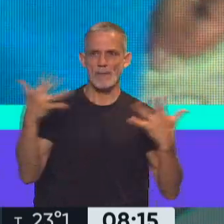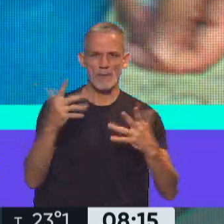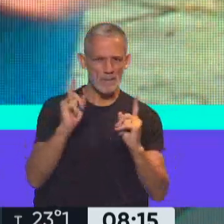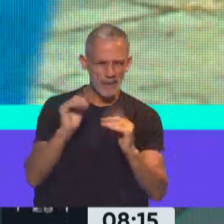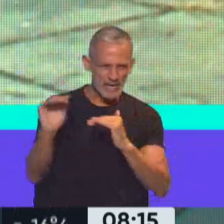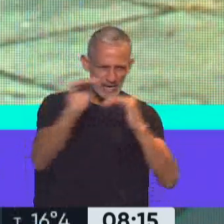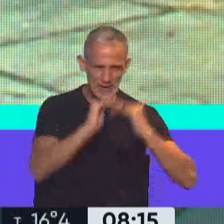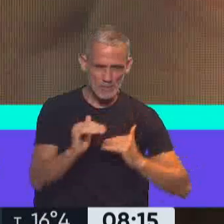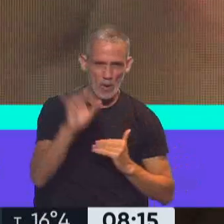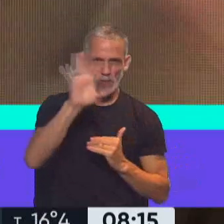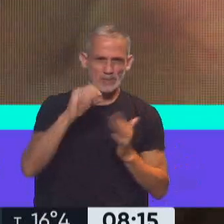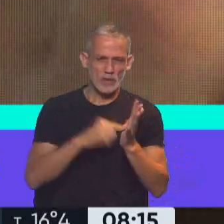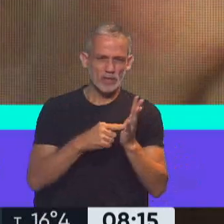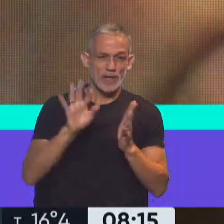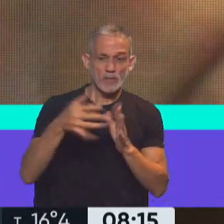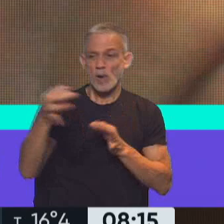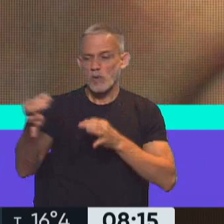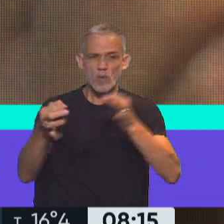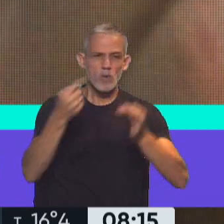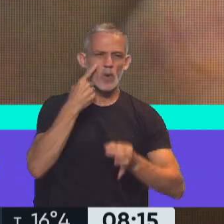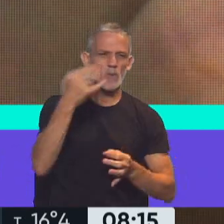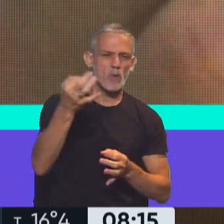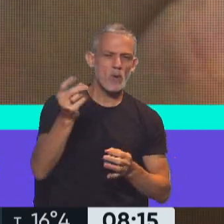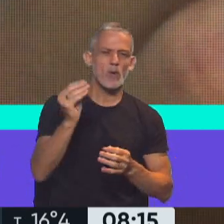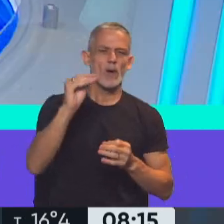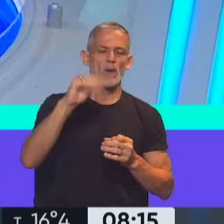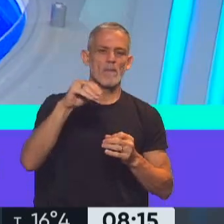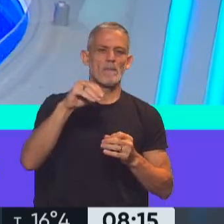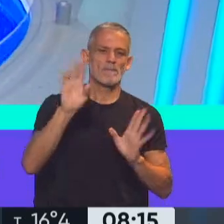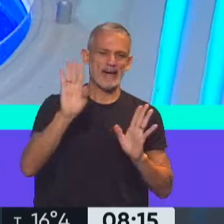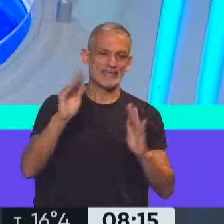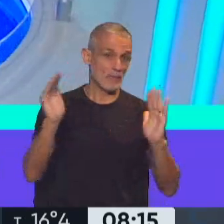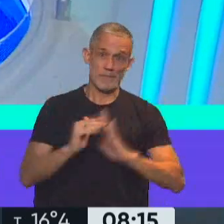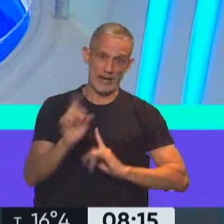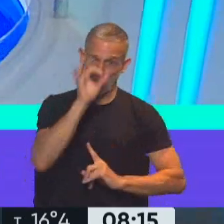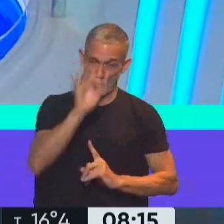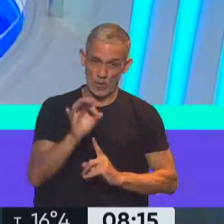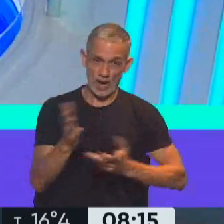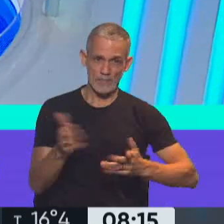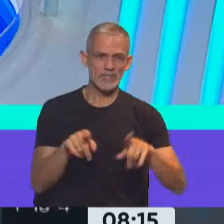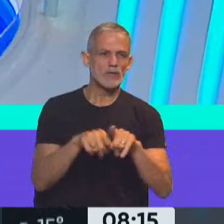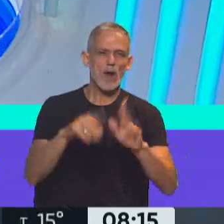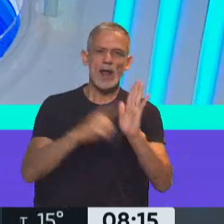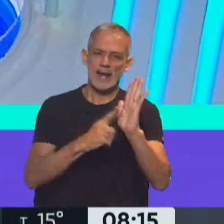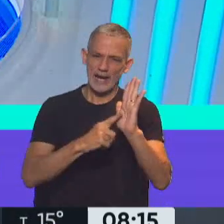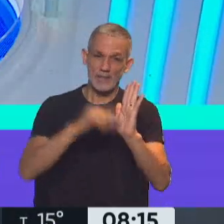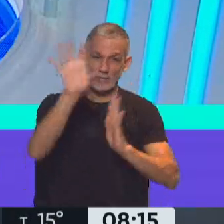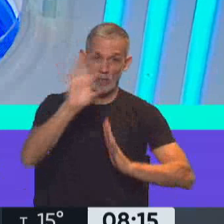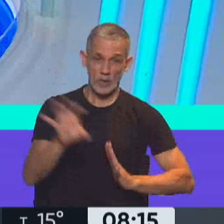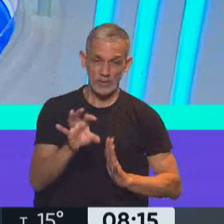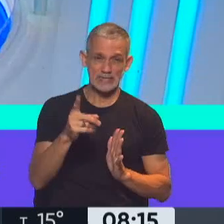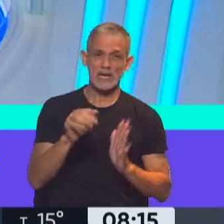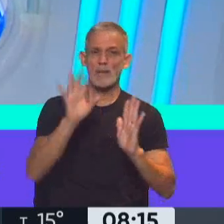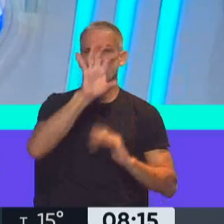criterio unificado y después cada distrito en todo caso sumará no restará exactamente digamos como cualquier reglamentación provincial la provincia